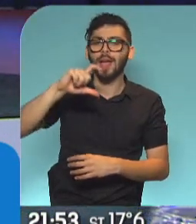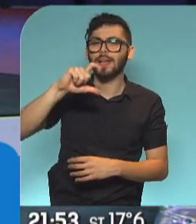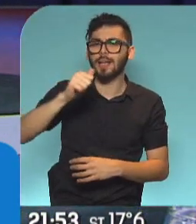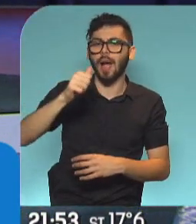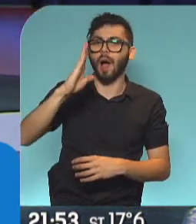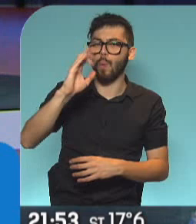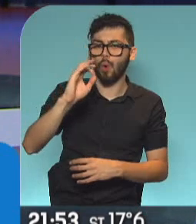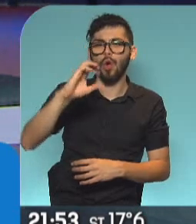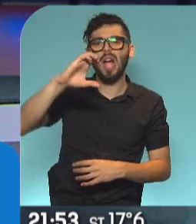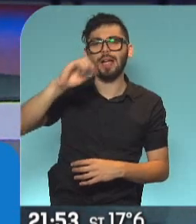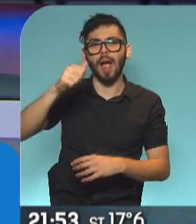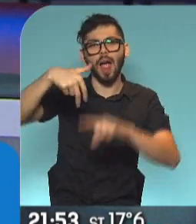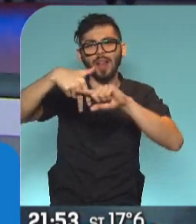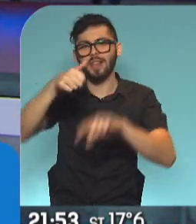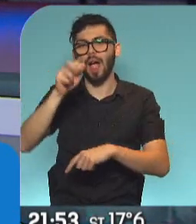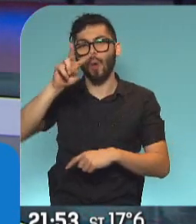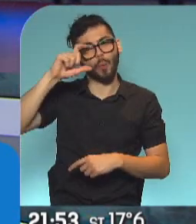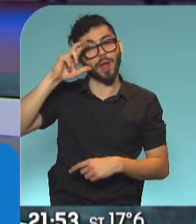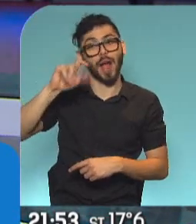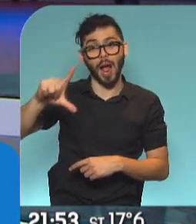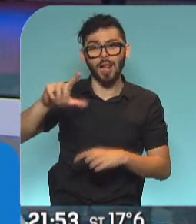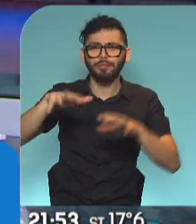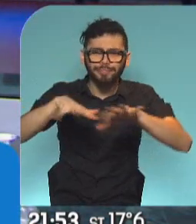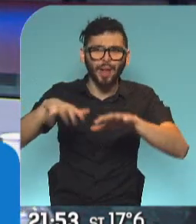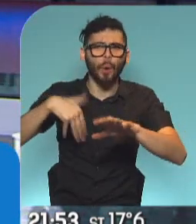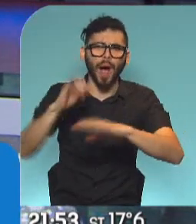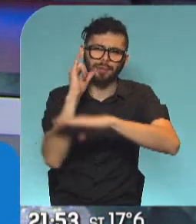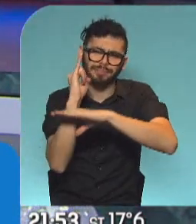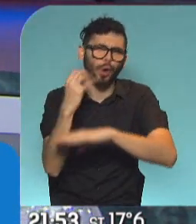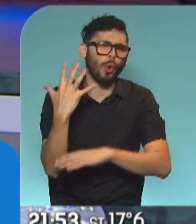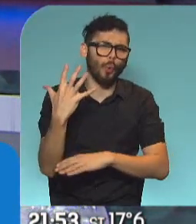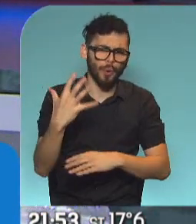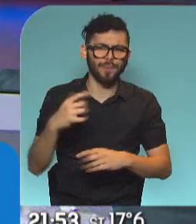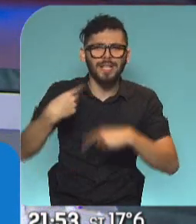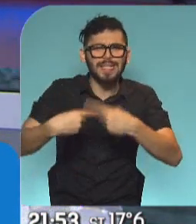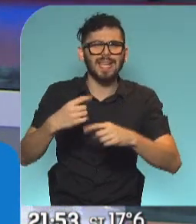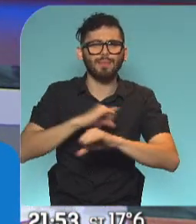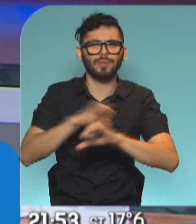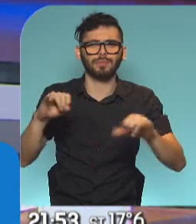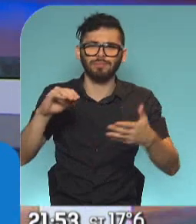viernes. Y por supuesto que todo lo que pase lo van a vivir a través de nuestra pantalla. Seguimos con más información.